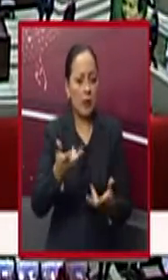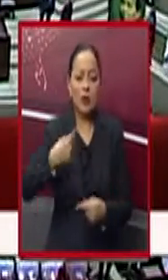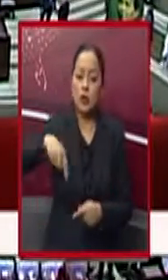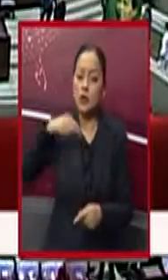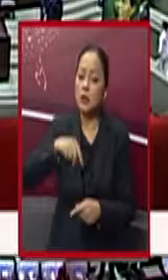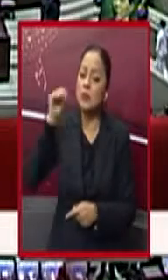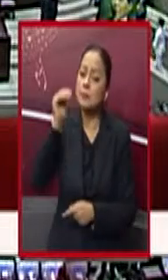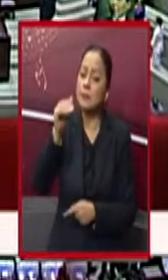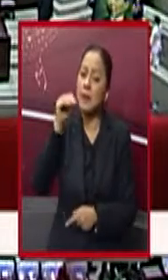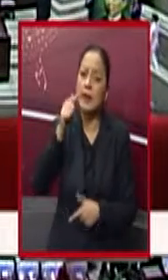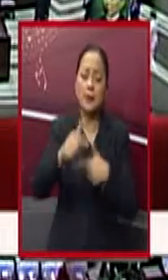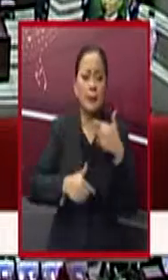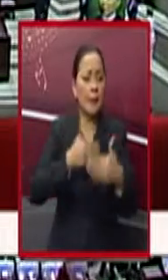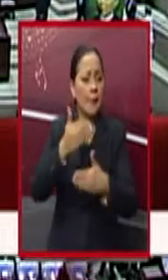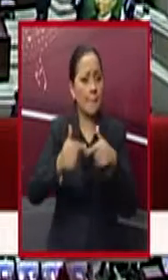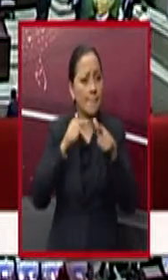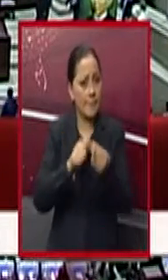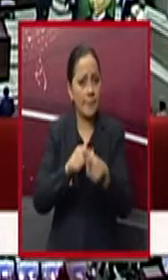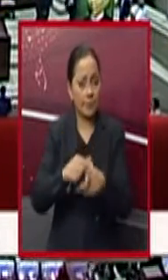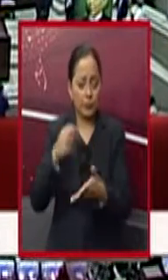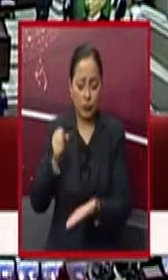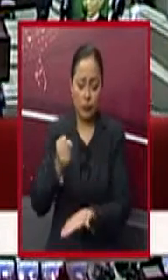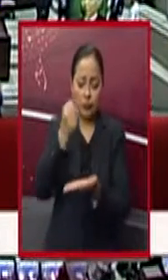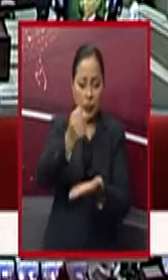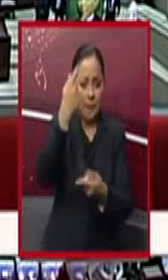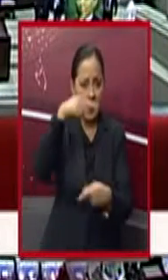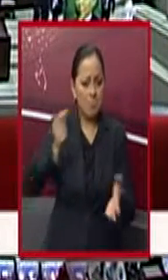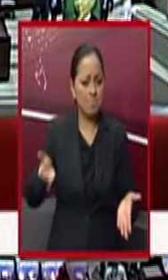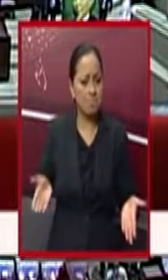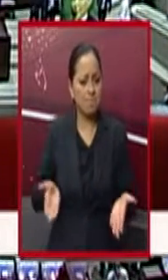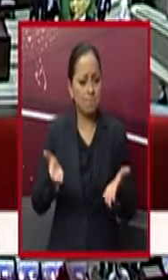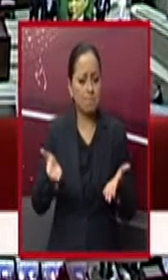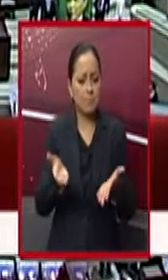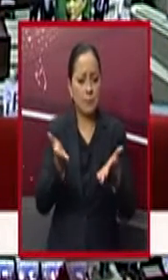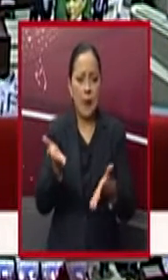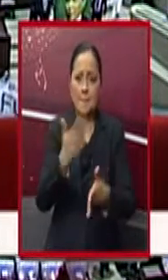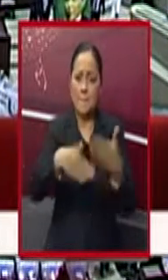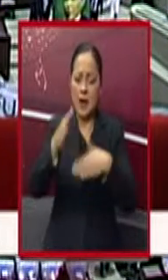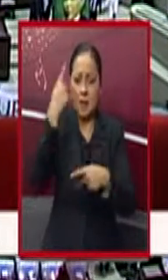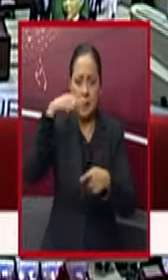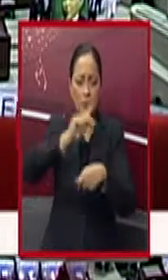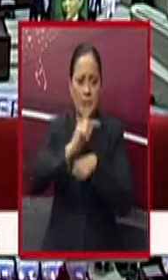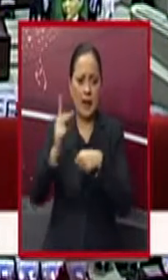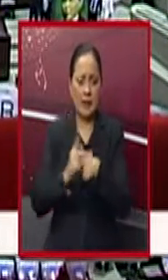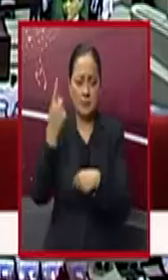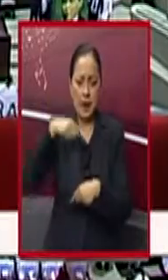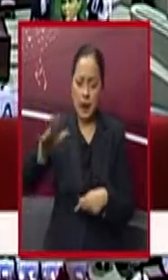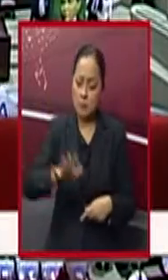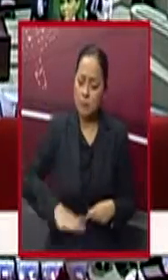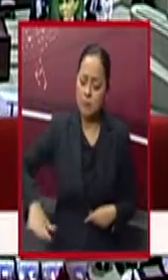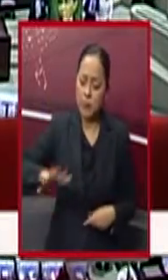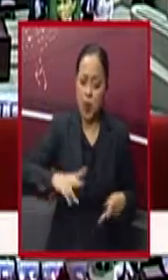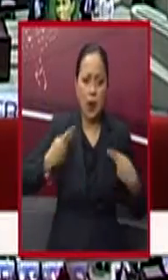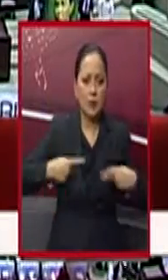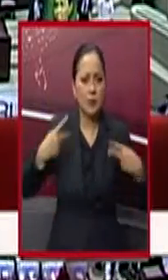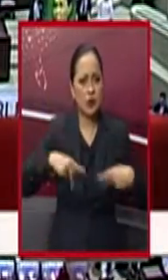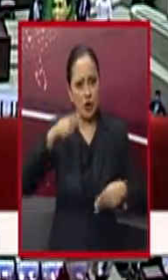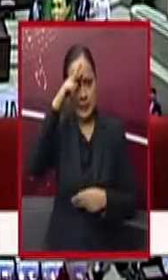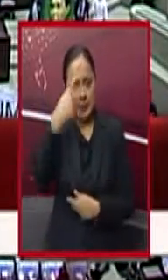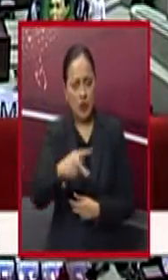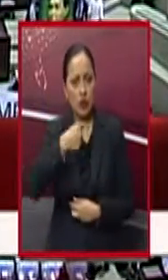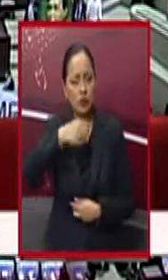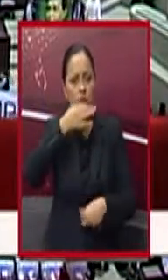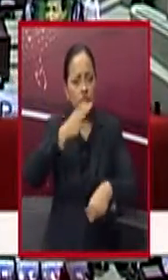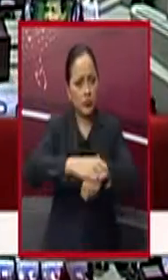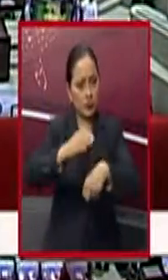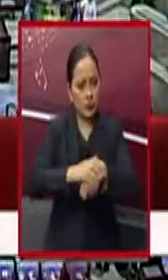Lucharemos porque el presupuesto se destine a promover el desarrollo. Al pueblo de México le